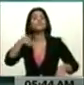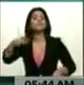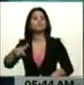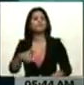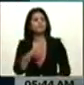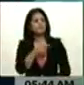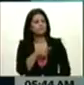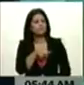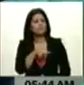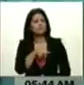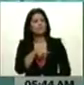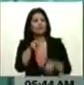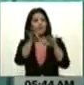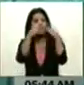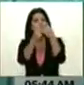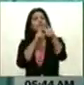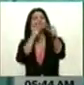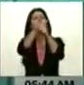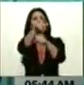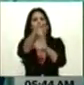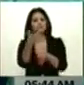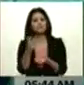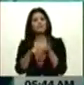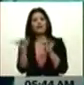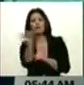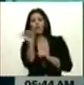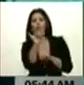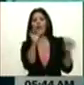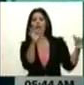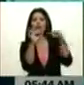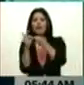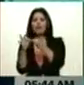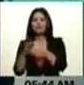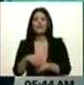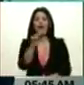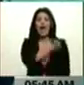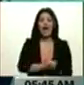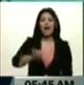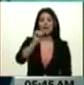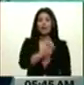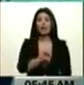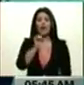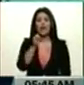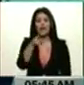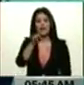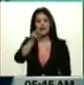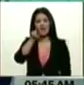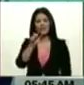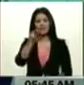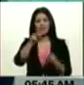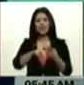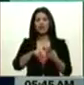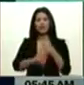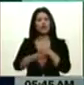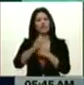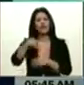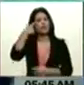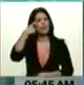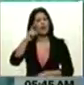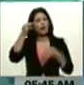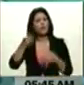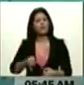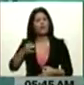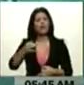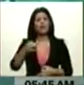Entonces, arroba BTV Canal 8, arroba Hernán Candelaria, todavía no domino bien mi cuenta de Twitter del canal, pronto la estaremos anunciando, pero por ahora, denos su